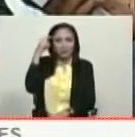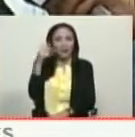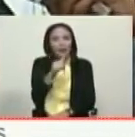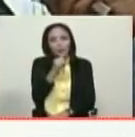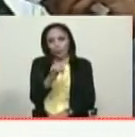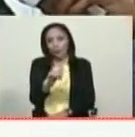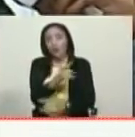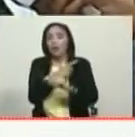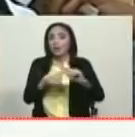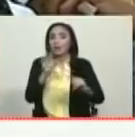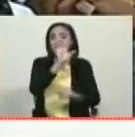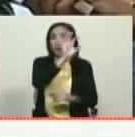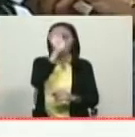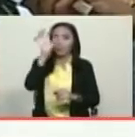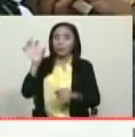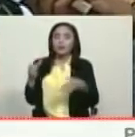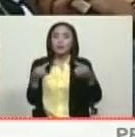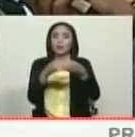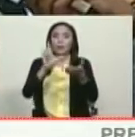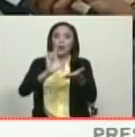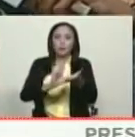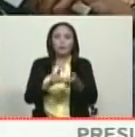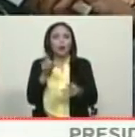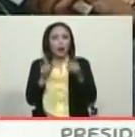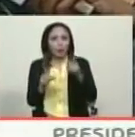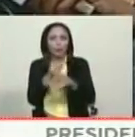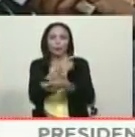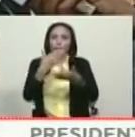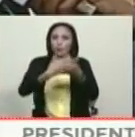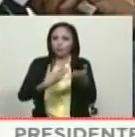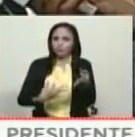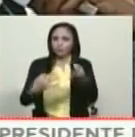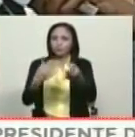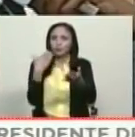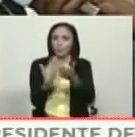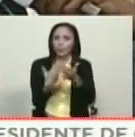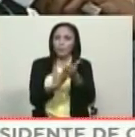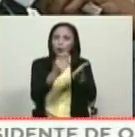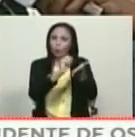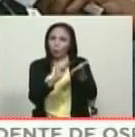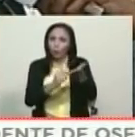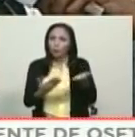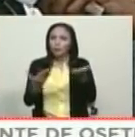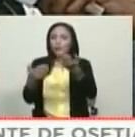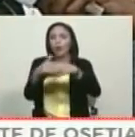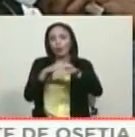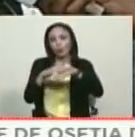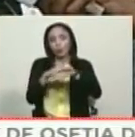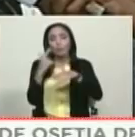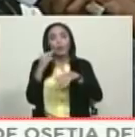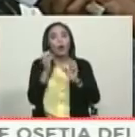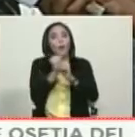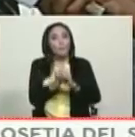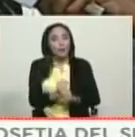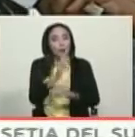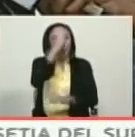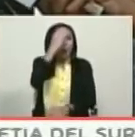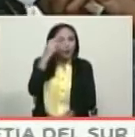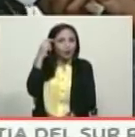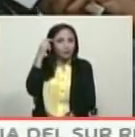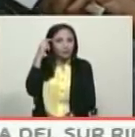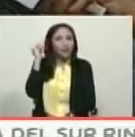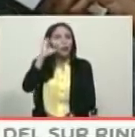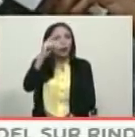del cártel de lima han rectificado por escrito esperemos que nuestro canciller reciba que